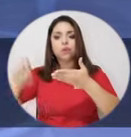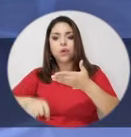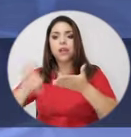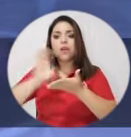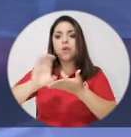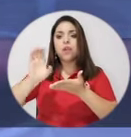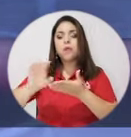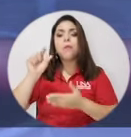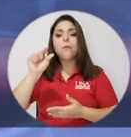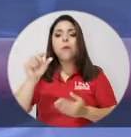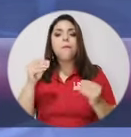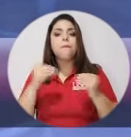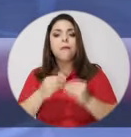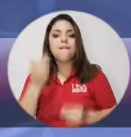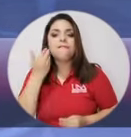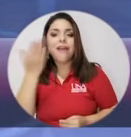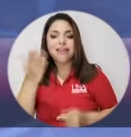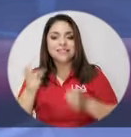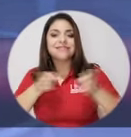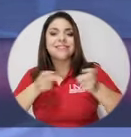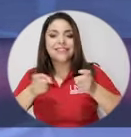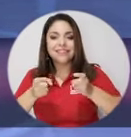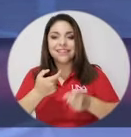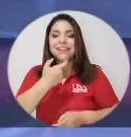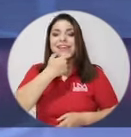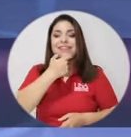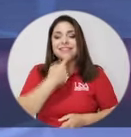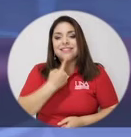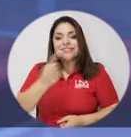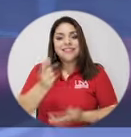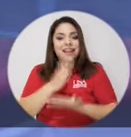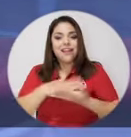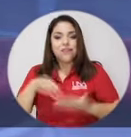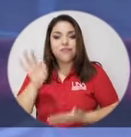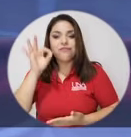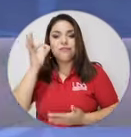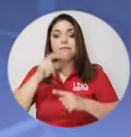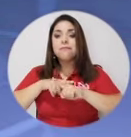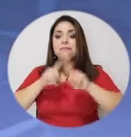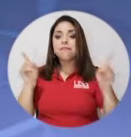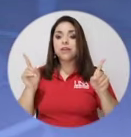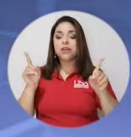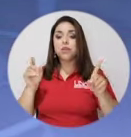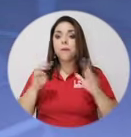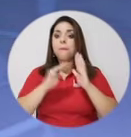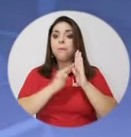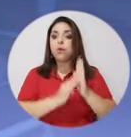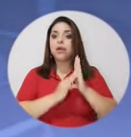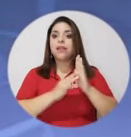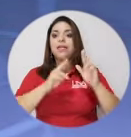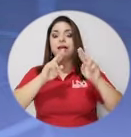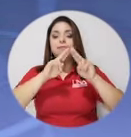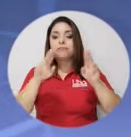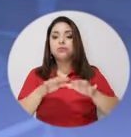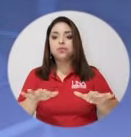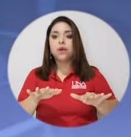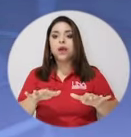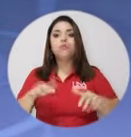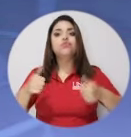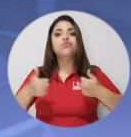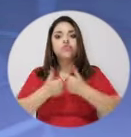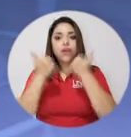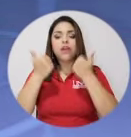más fáciles de manejar, por decirlo de alguna forma, pero en la modalidad virtual es todo un reto, ¿verdad? Mantener la